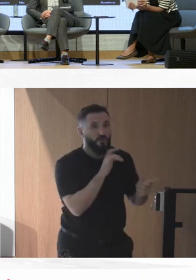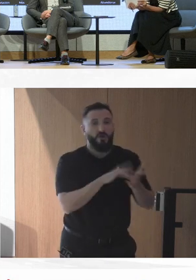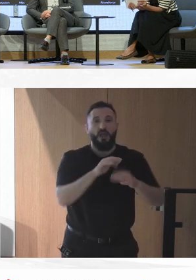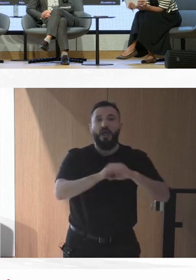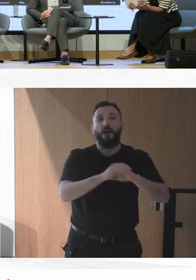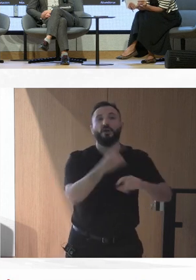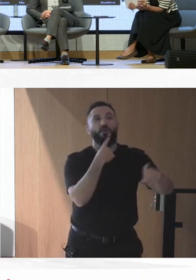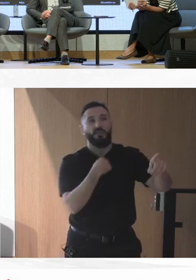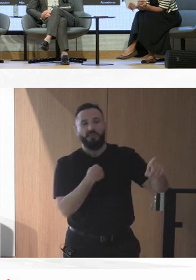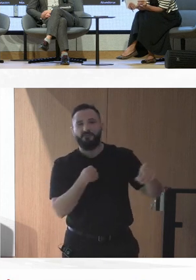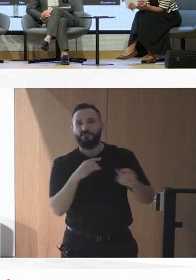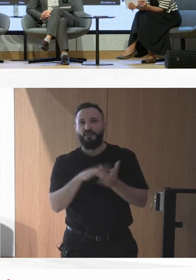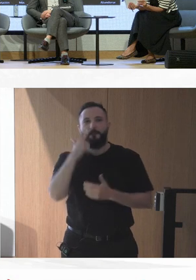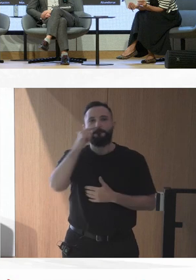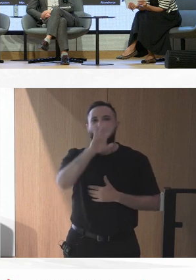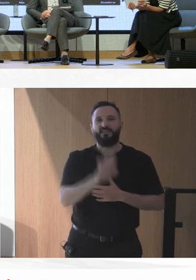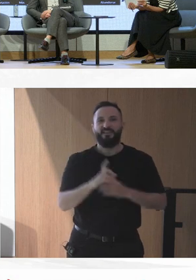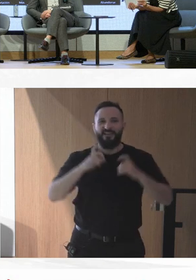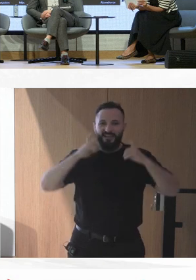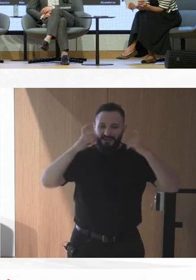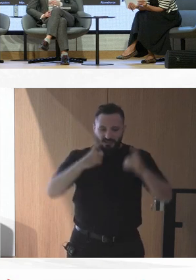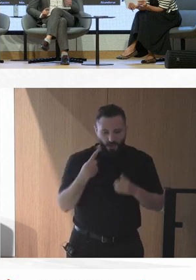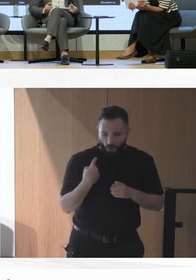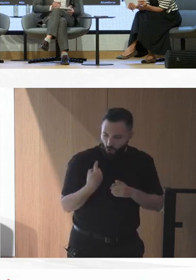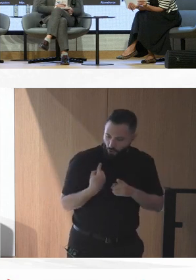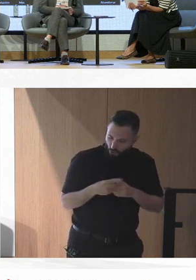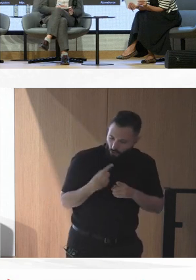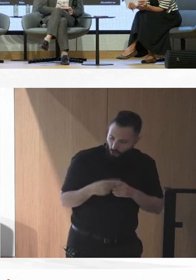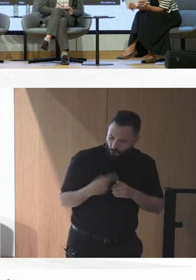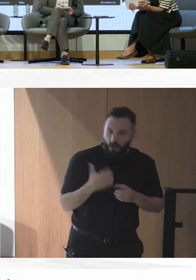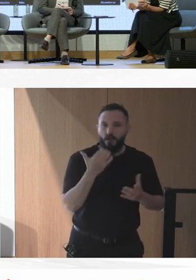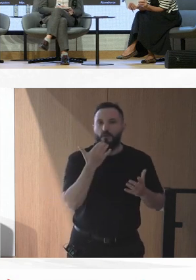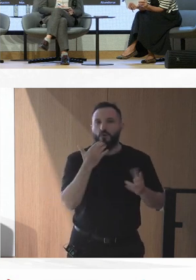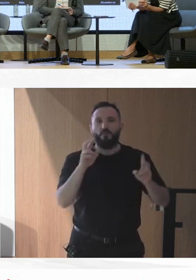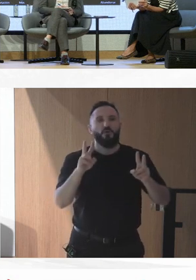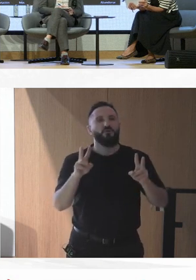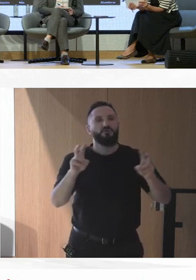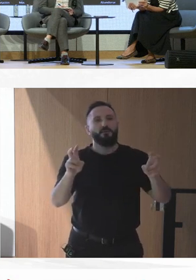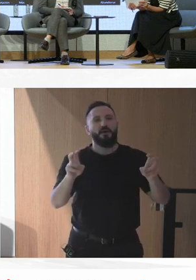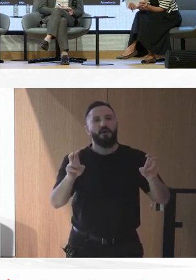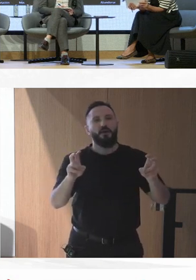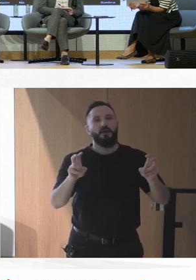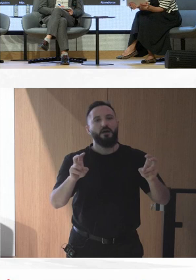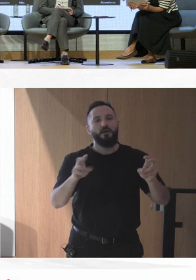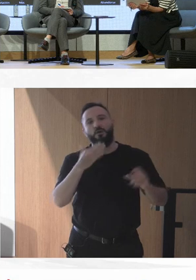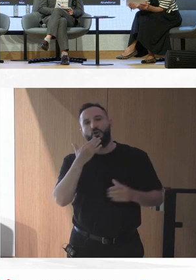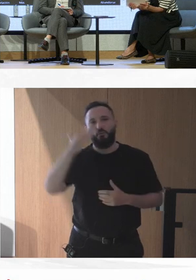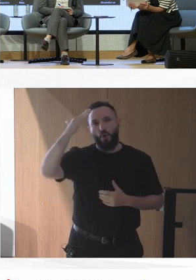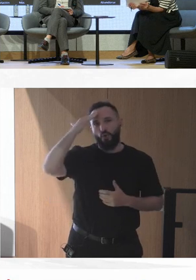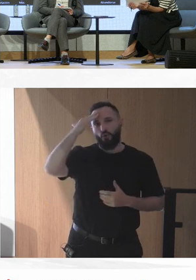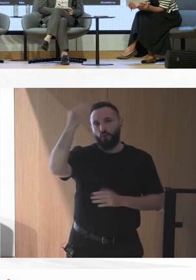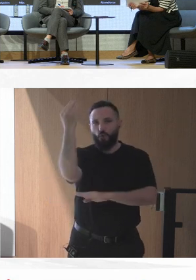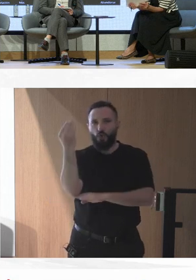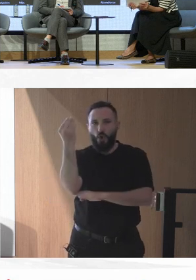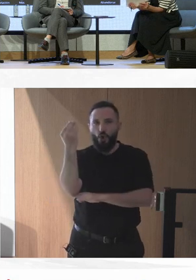es que estamos intentando poner en práctica o implantar cosas como, por ejemplo, la abolición de la condición de tutor o de la defensa